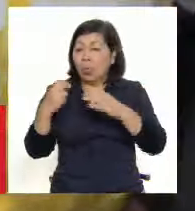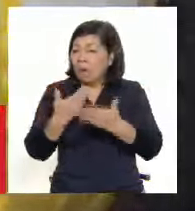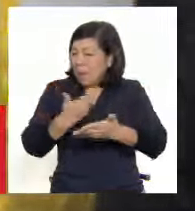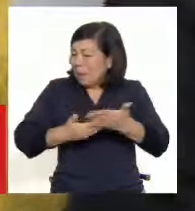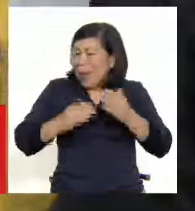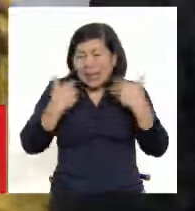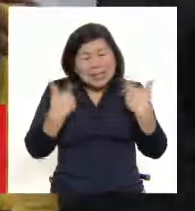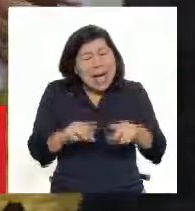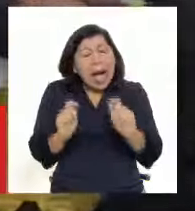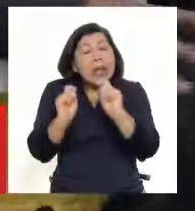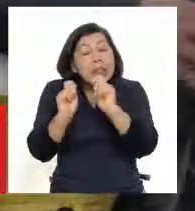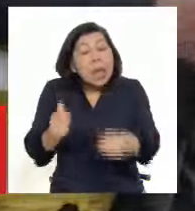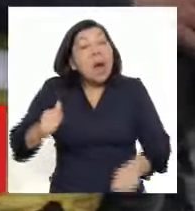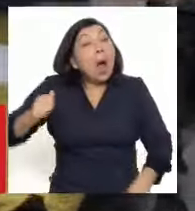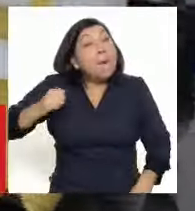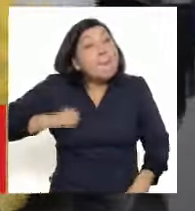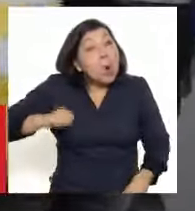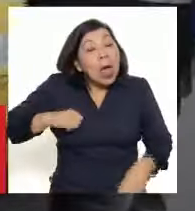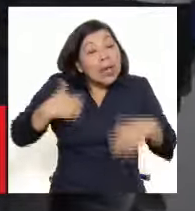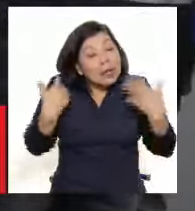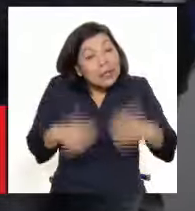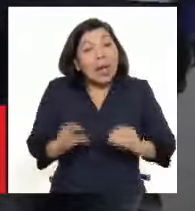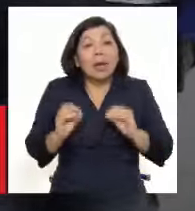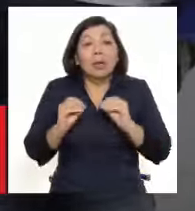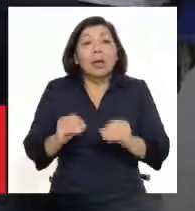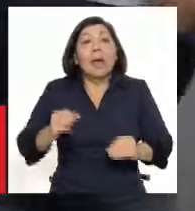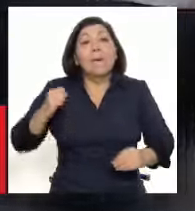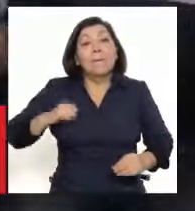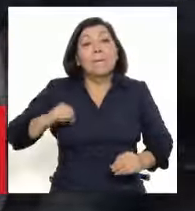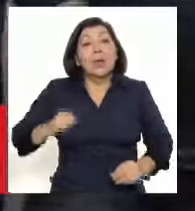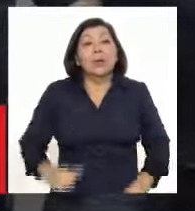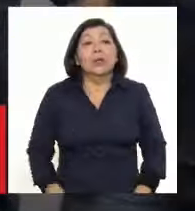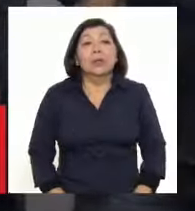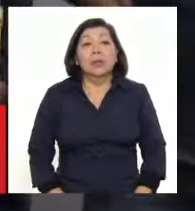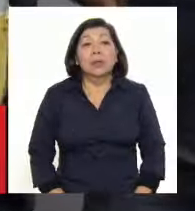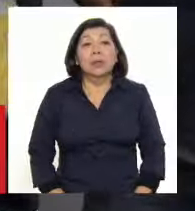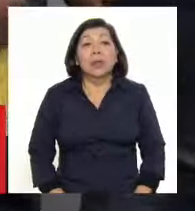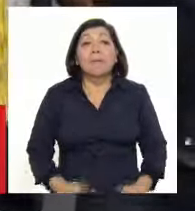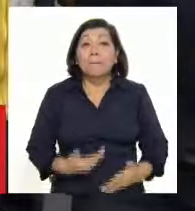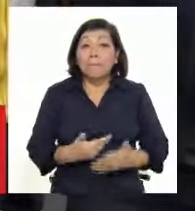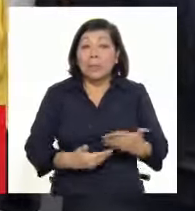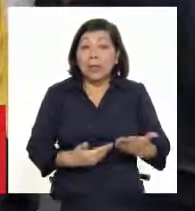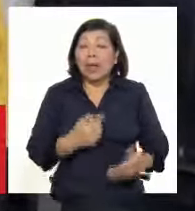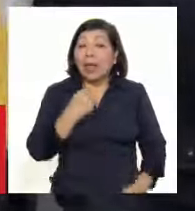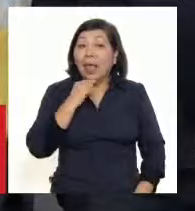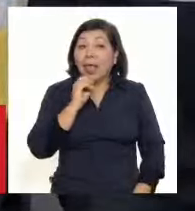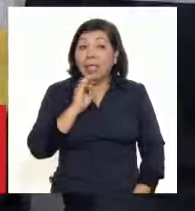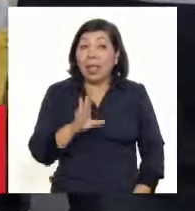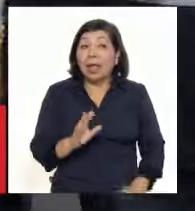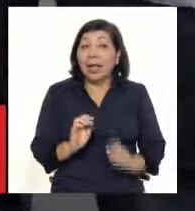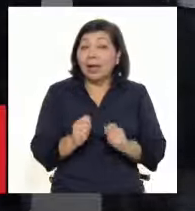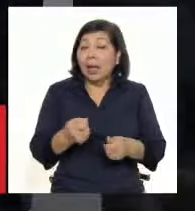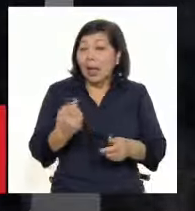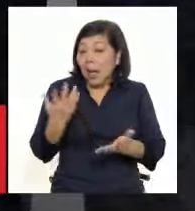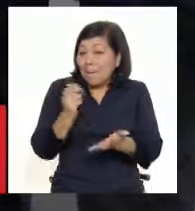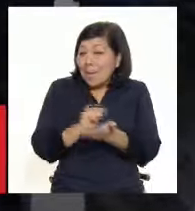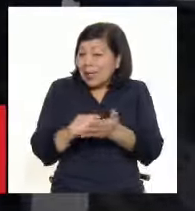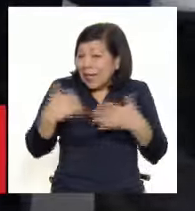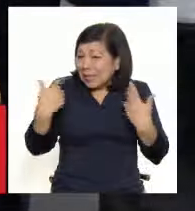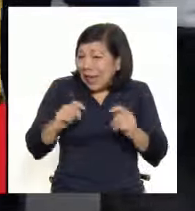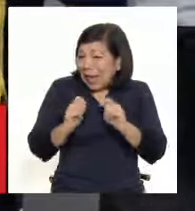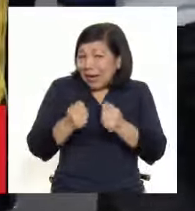toda la documentación necesaria solicitada por parte de la municipalidad. Esa documentación, según indican, ha sido entregada hace varios